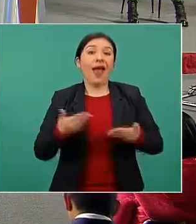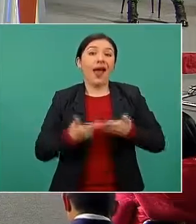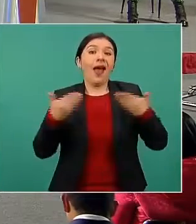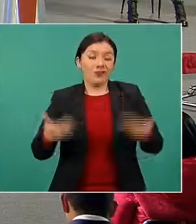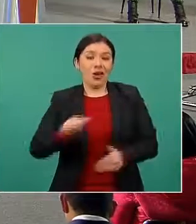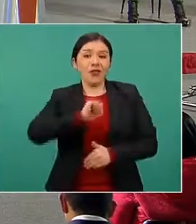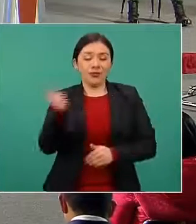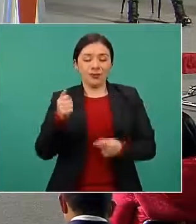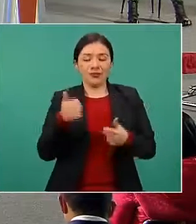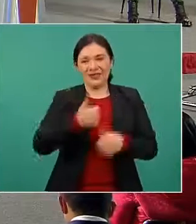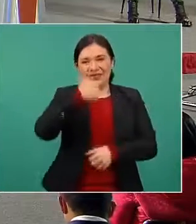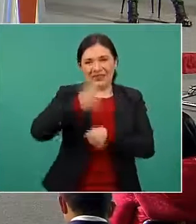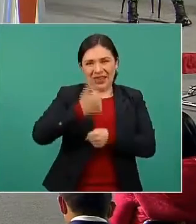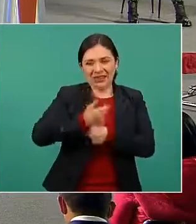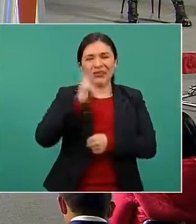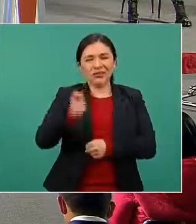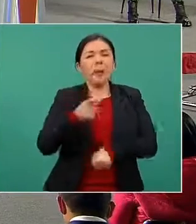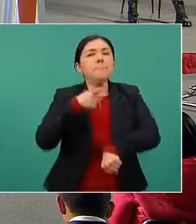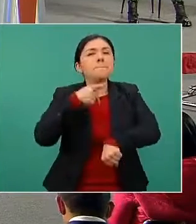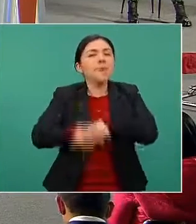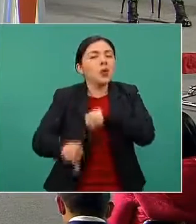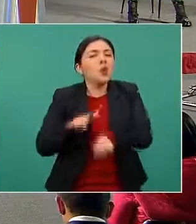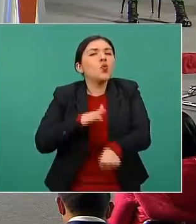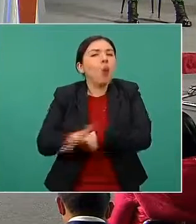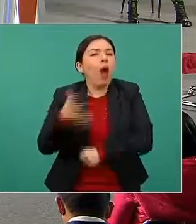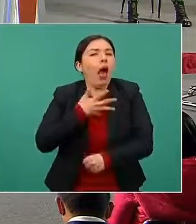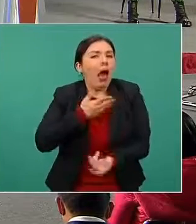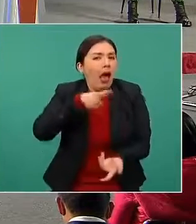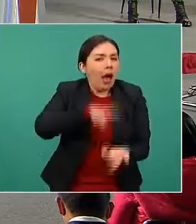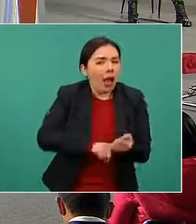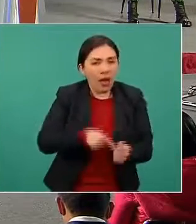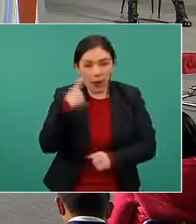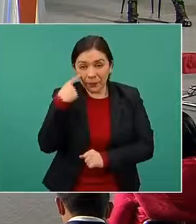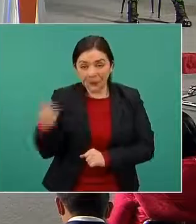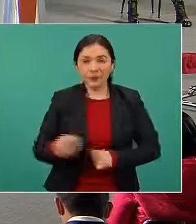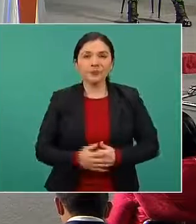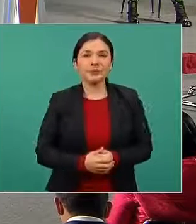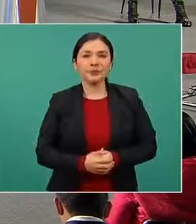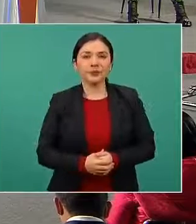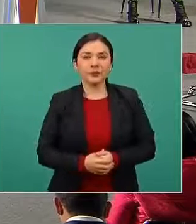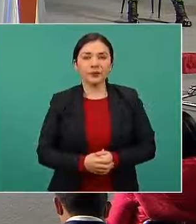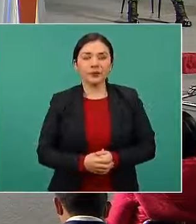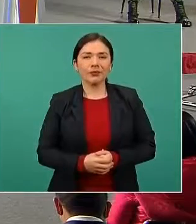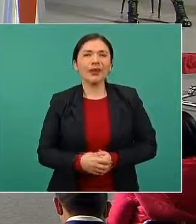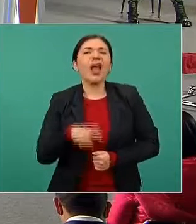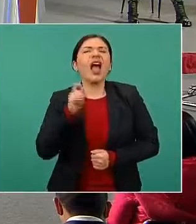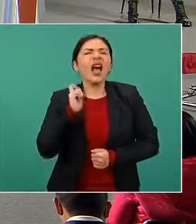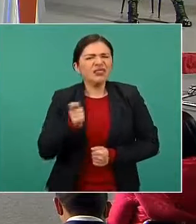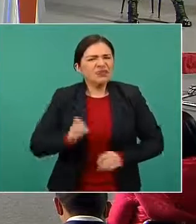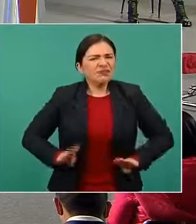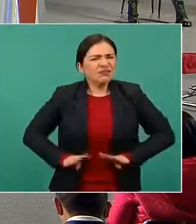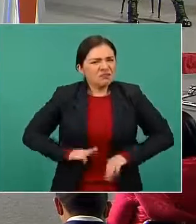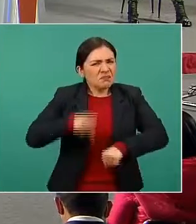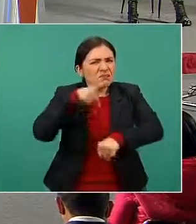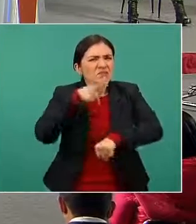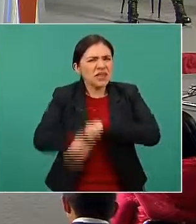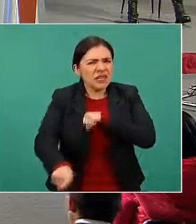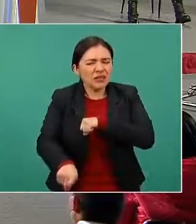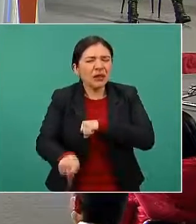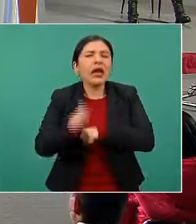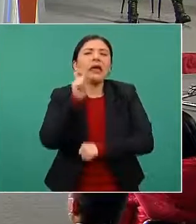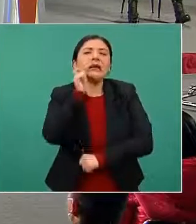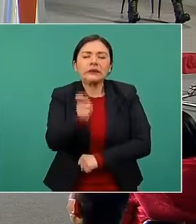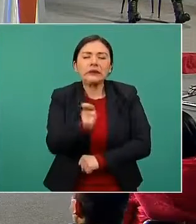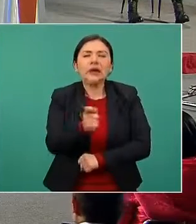tarea son los riesgos críticos. Riesgos críticos son aquellos que